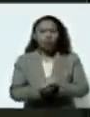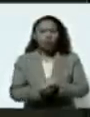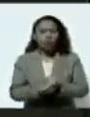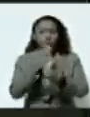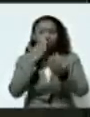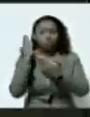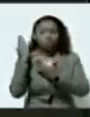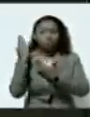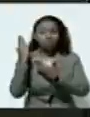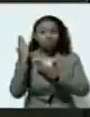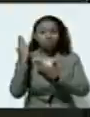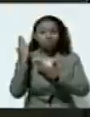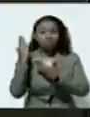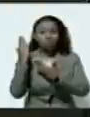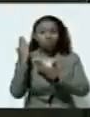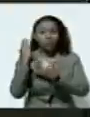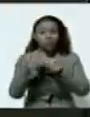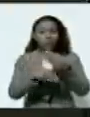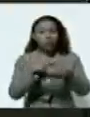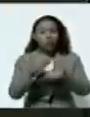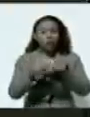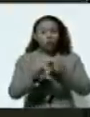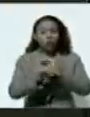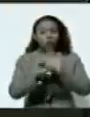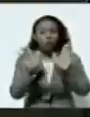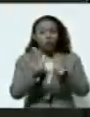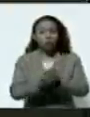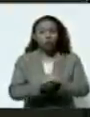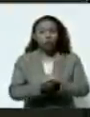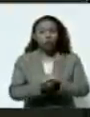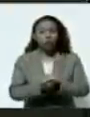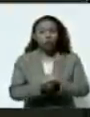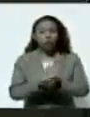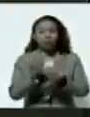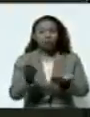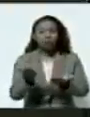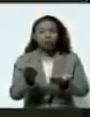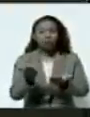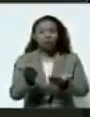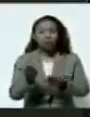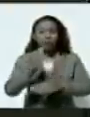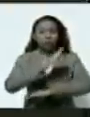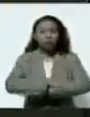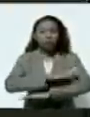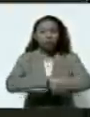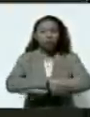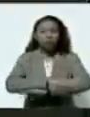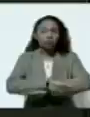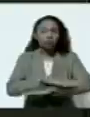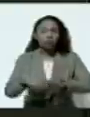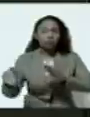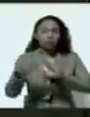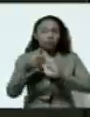fue que se tomó la determinación de actuar contra